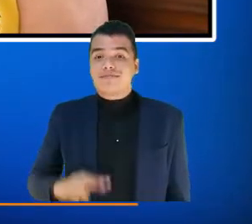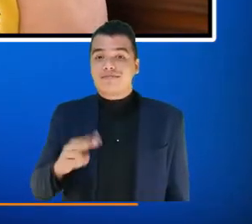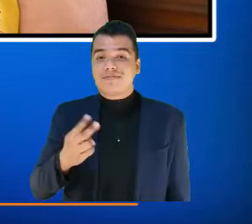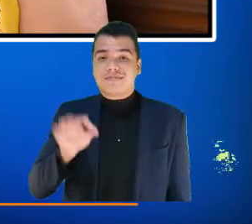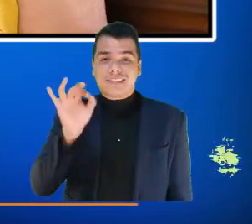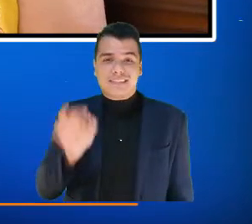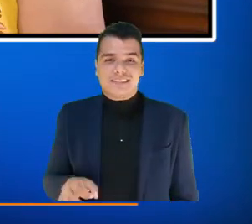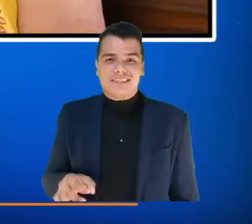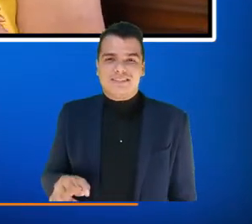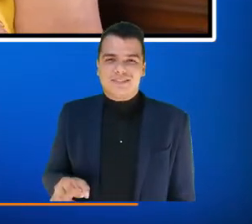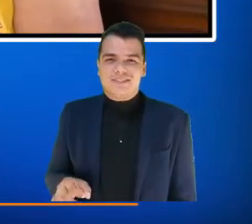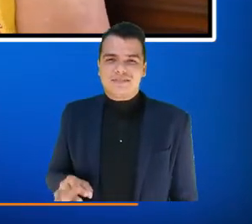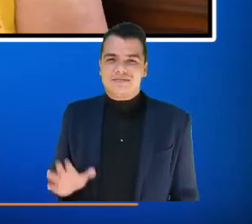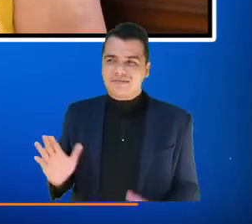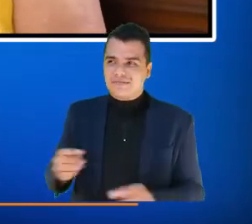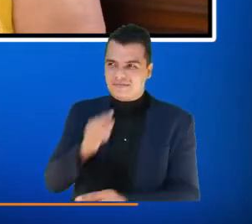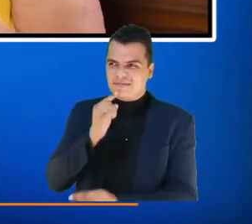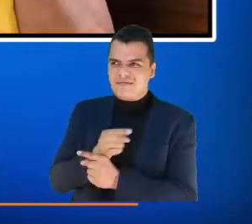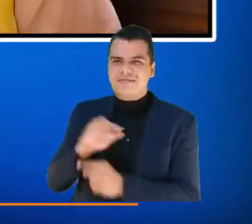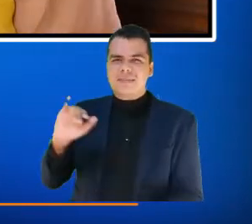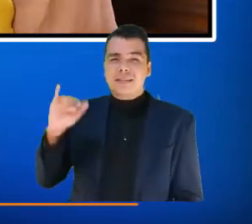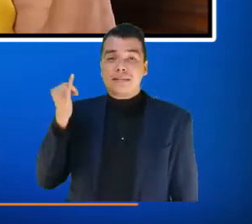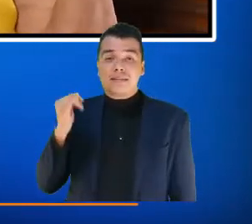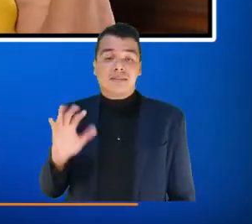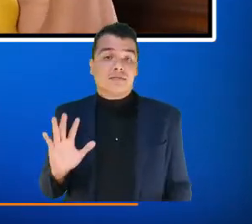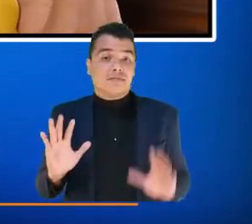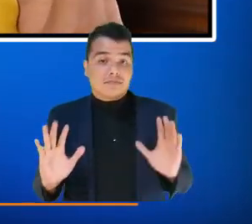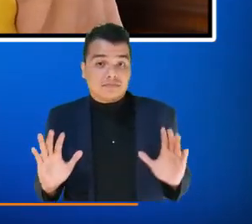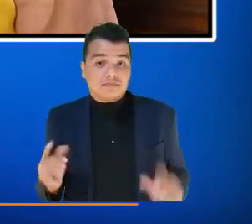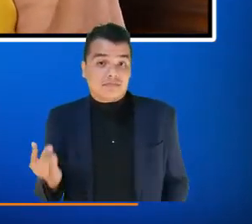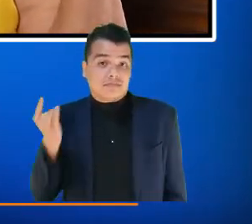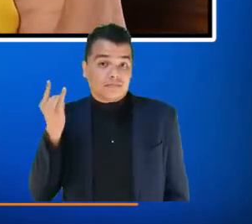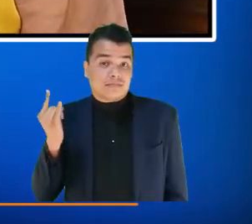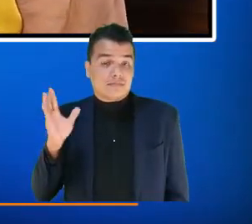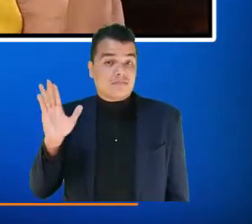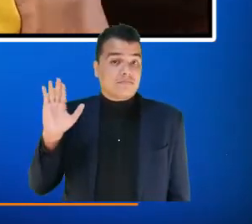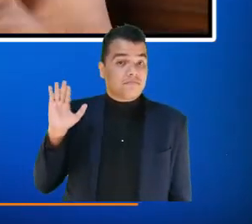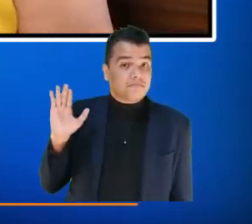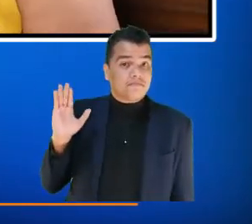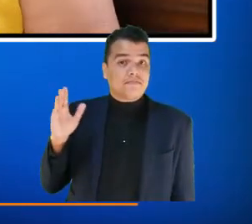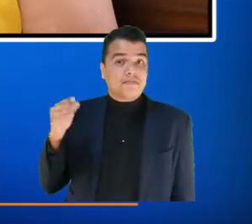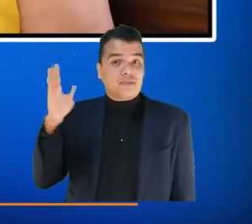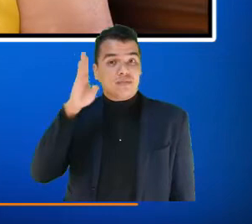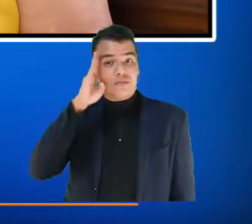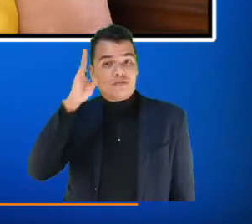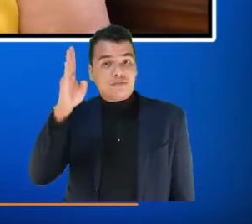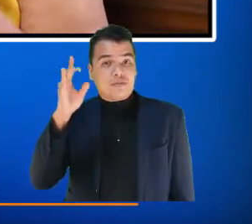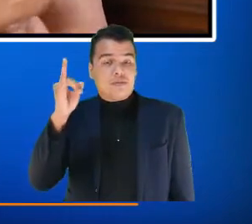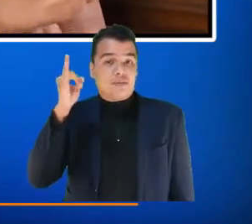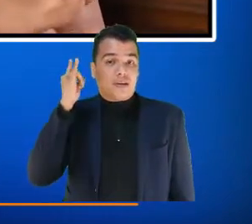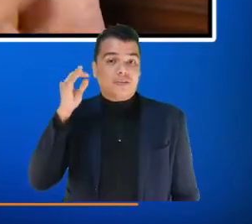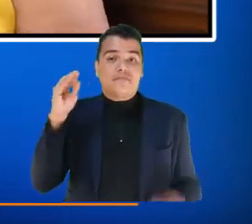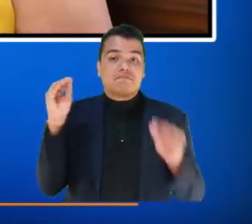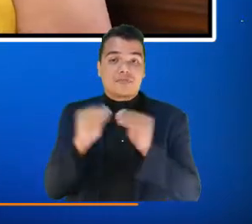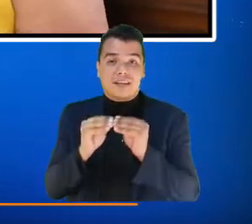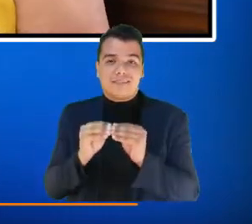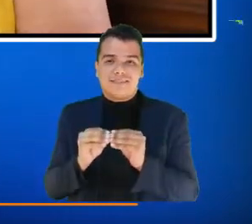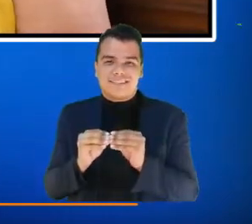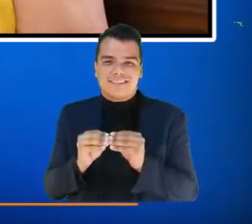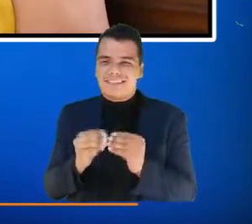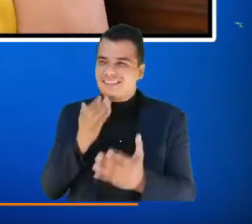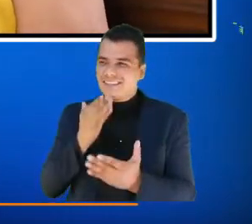ahora. Claro que sí, y de pronto no sabe, uno nunca sabe qué le trae el destino y qué pueda